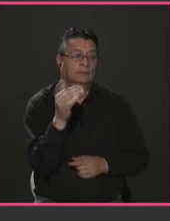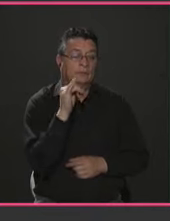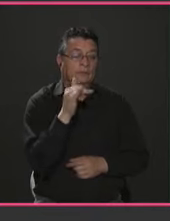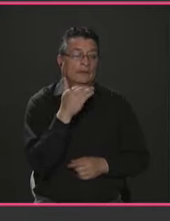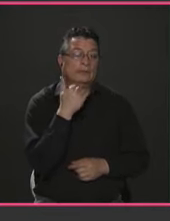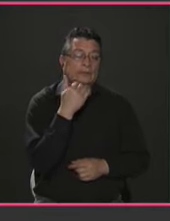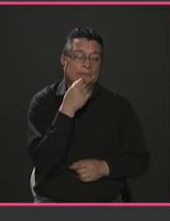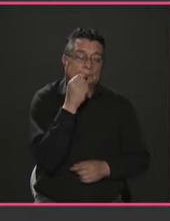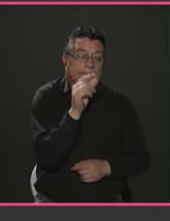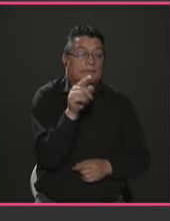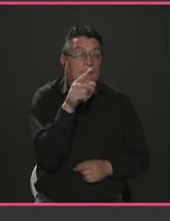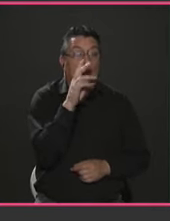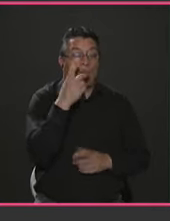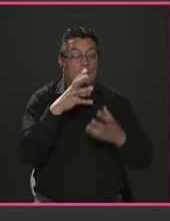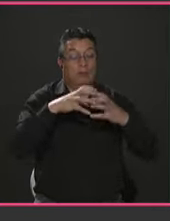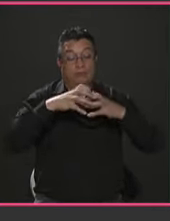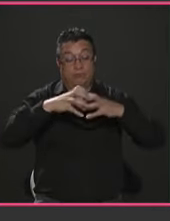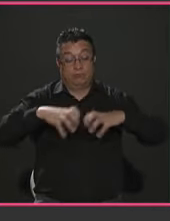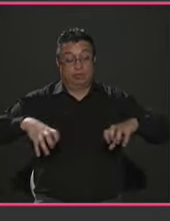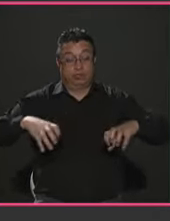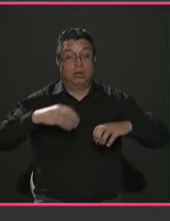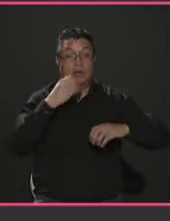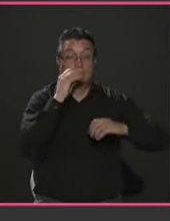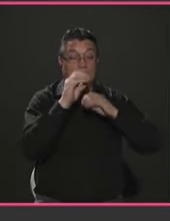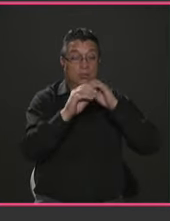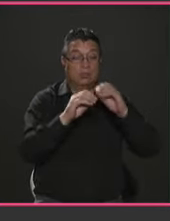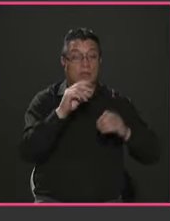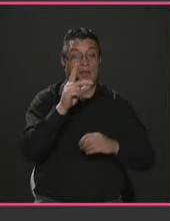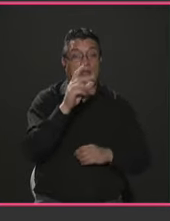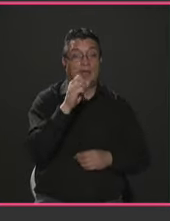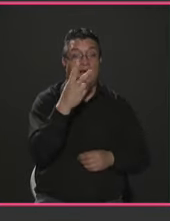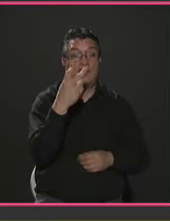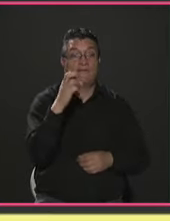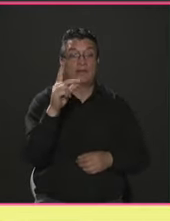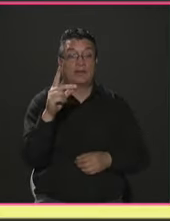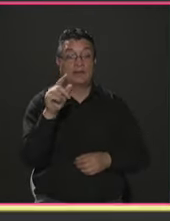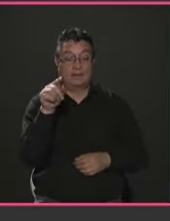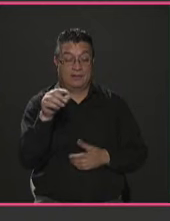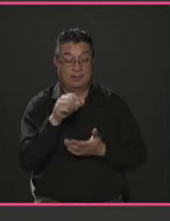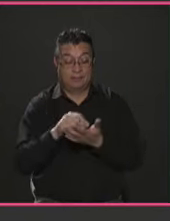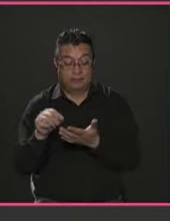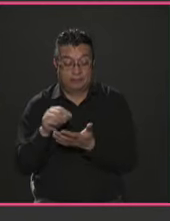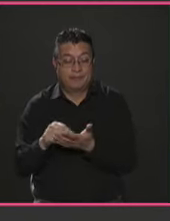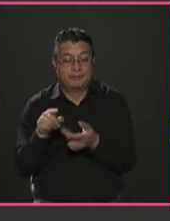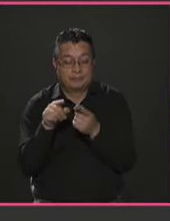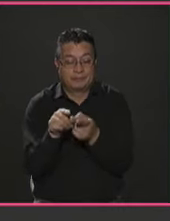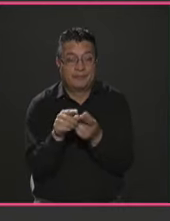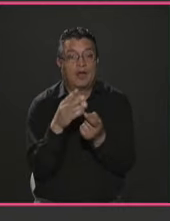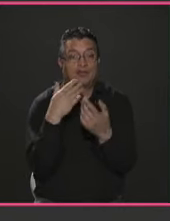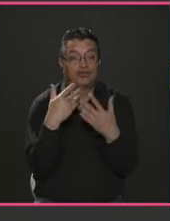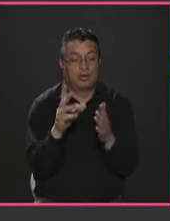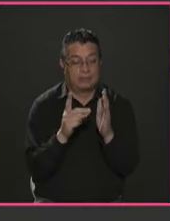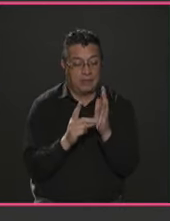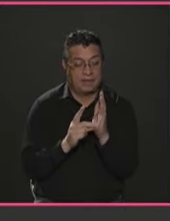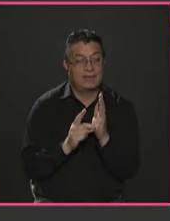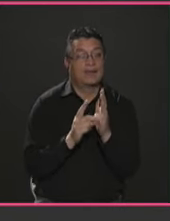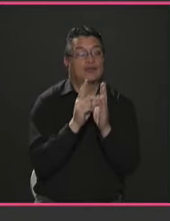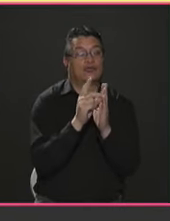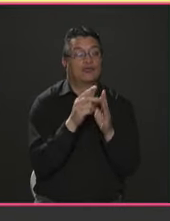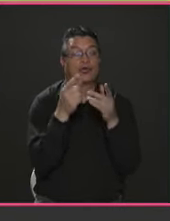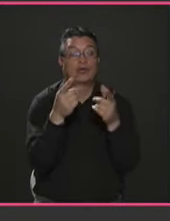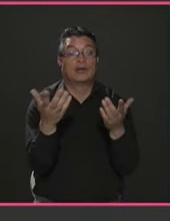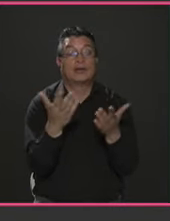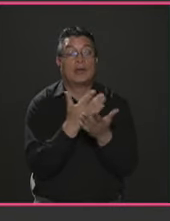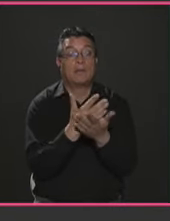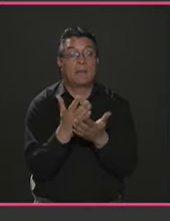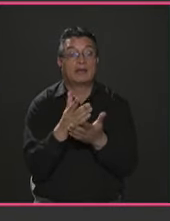es es el gráfico de polarización que David autor en sus trabajos desarrolló para lo que podía estar pasando